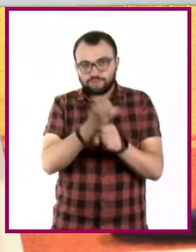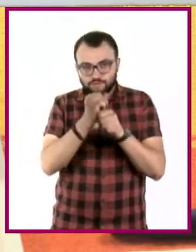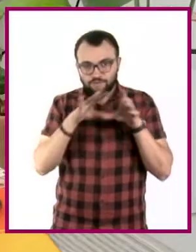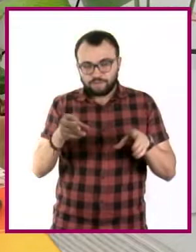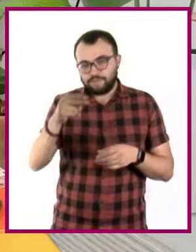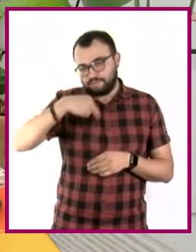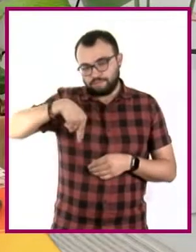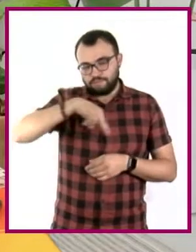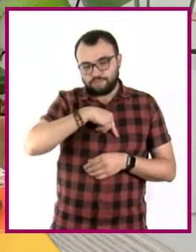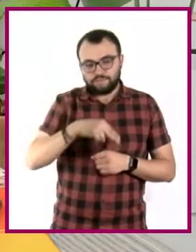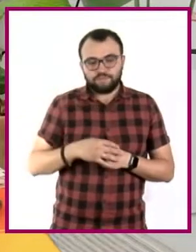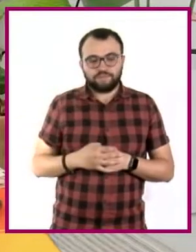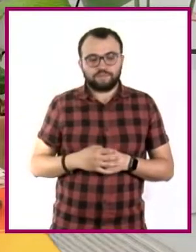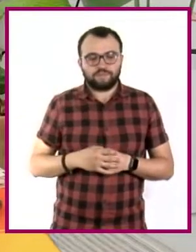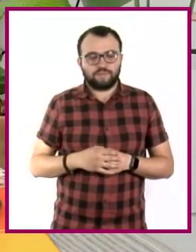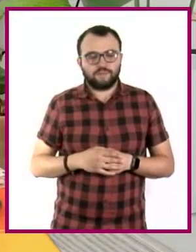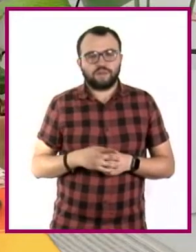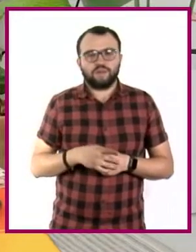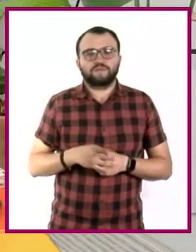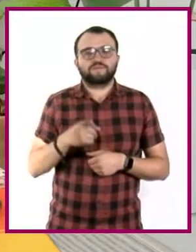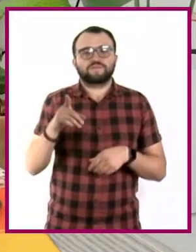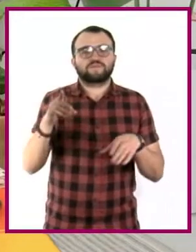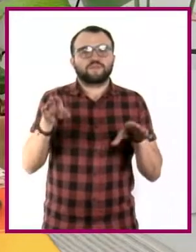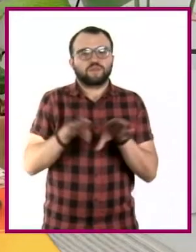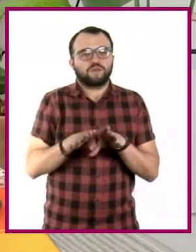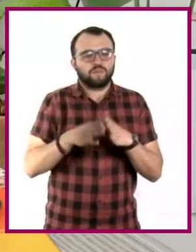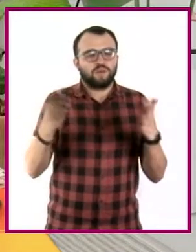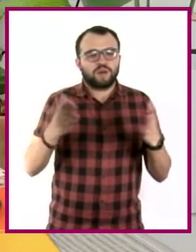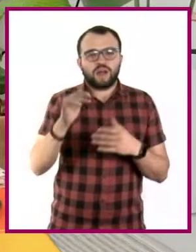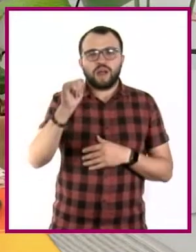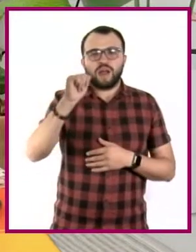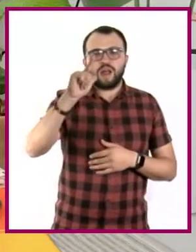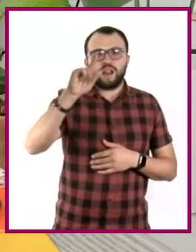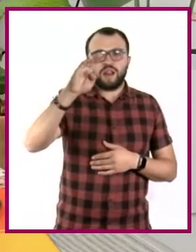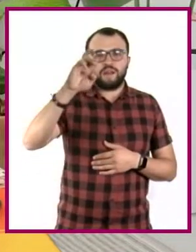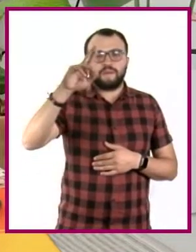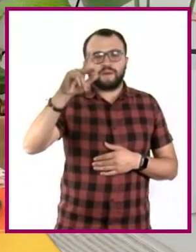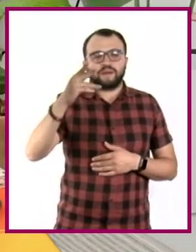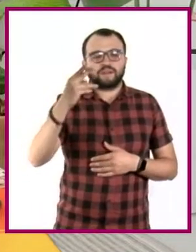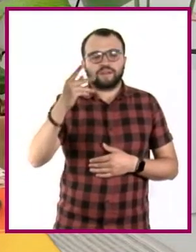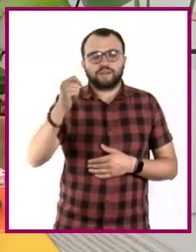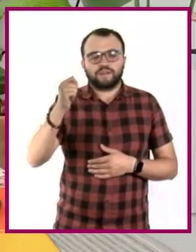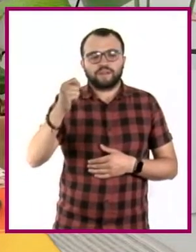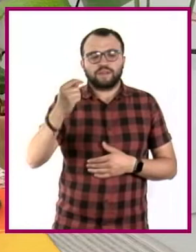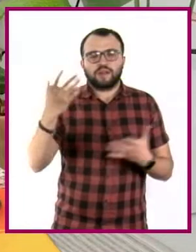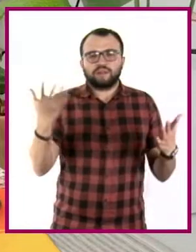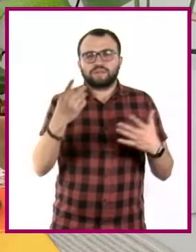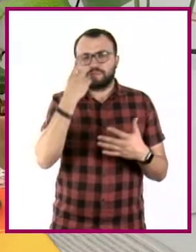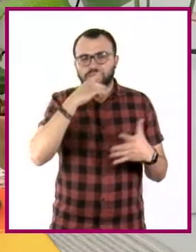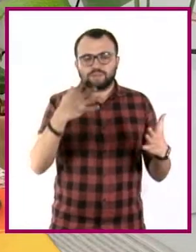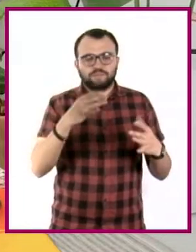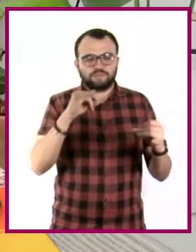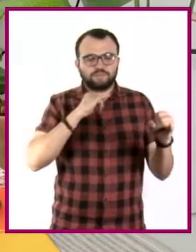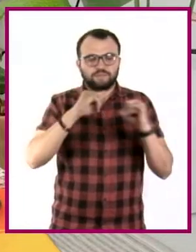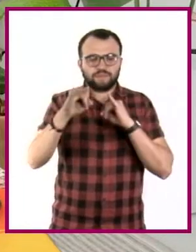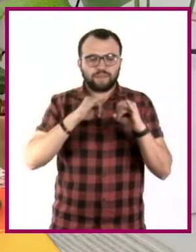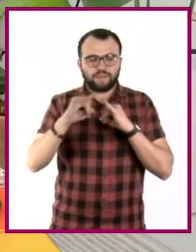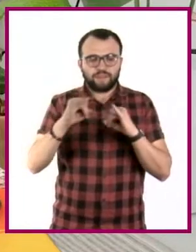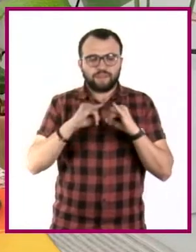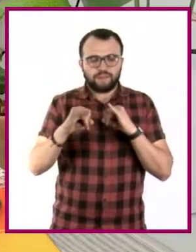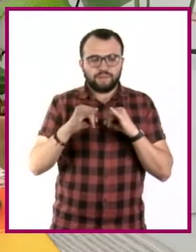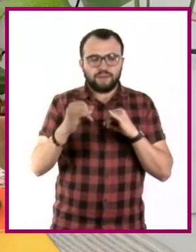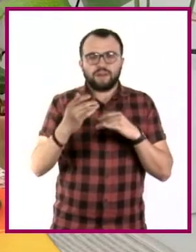nosotros. ¿Cómo hizo Albert Mehrabian para interpretar y saber que las señales no verbales de la comunicación son